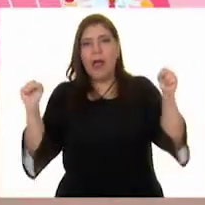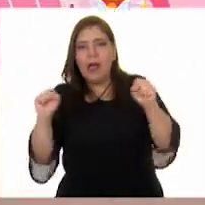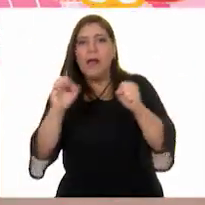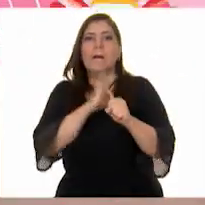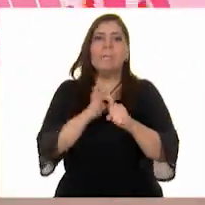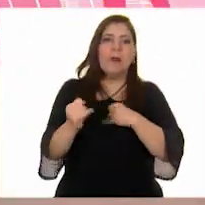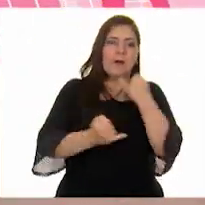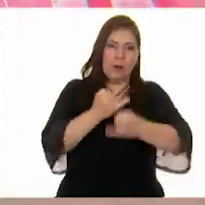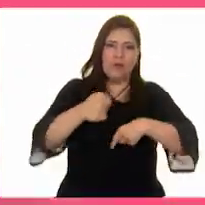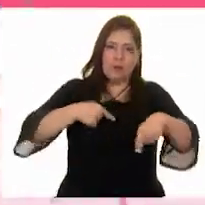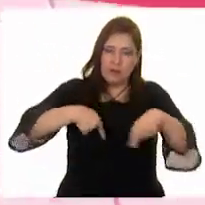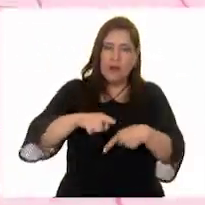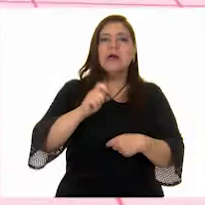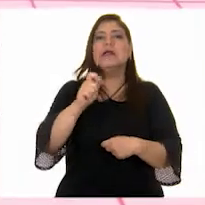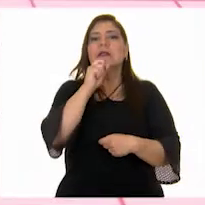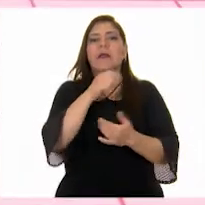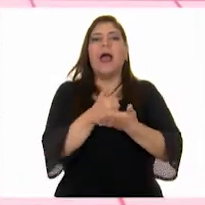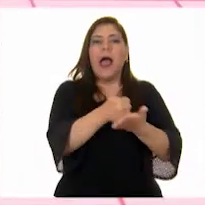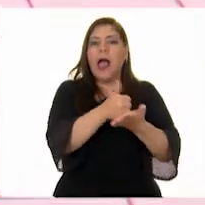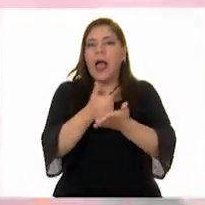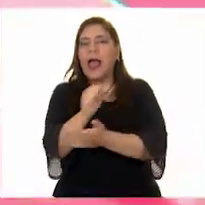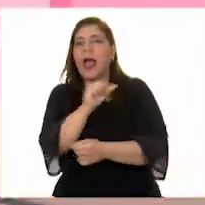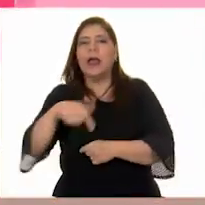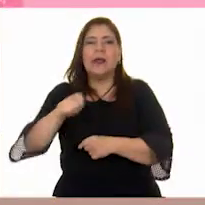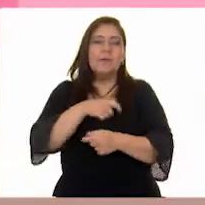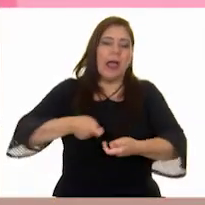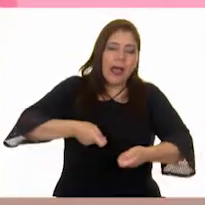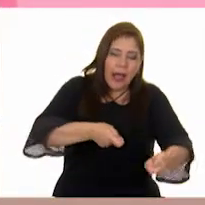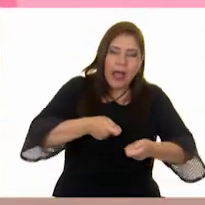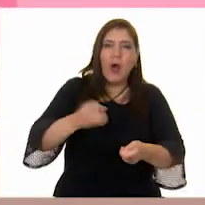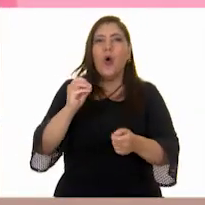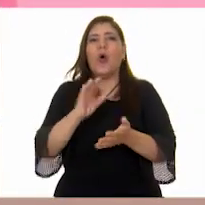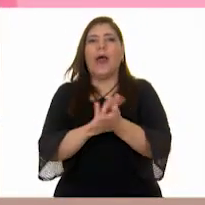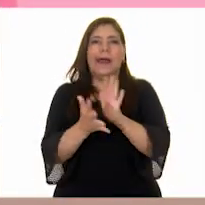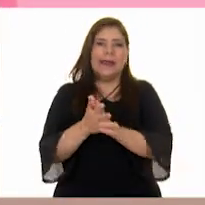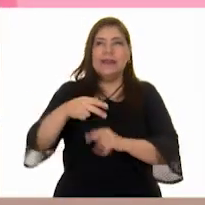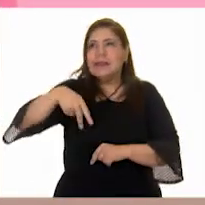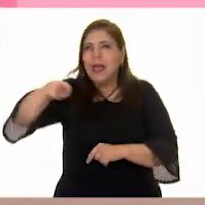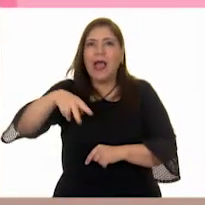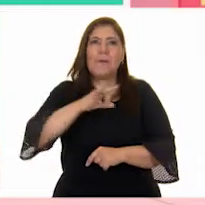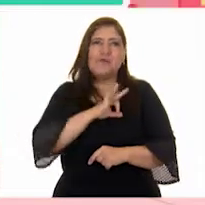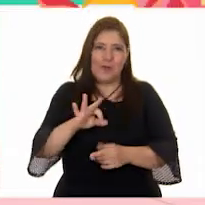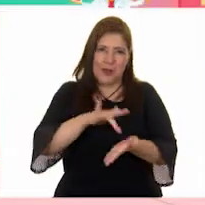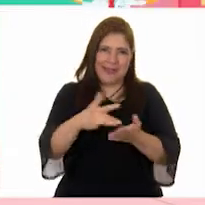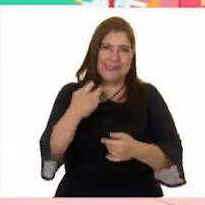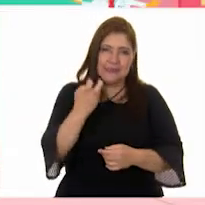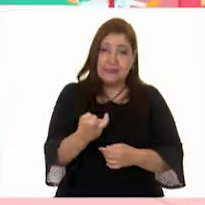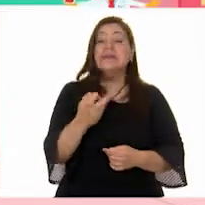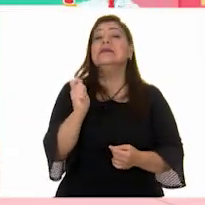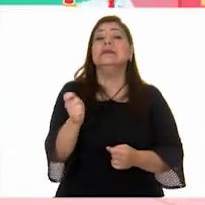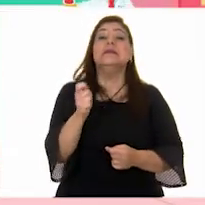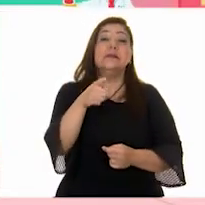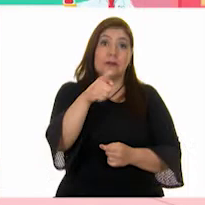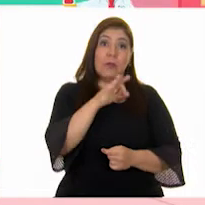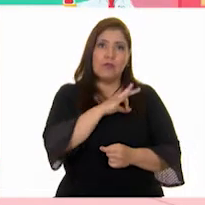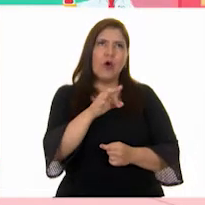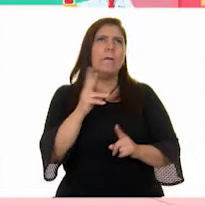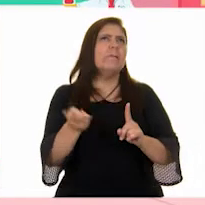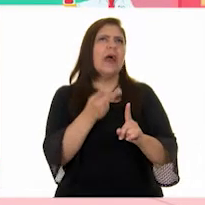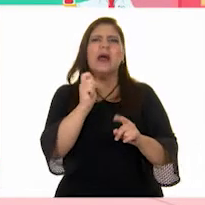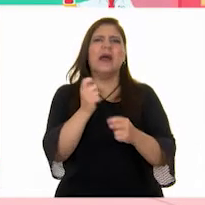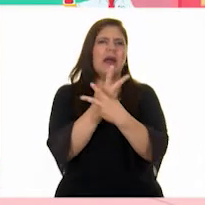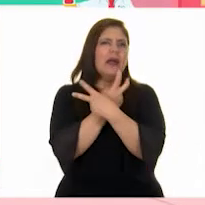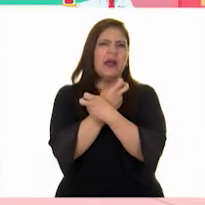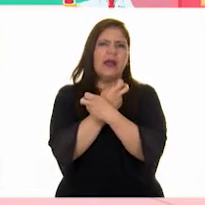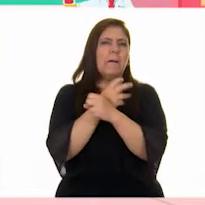y esto nos permite correr, jugar fútbol y ayudar en las tareas del hogar como trapear o ir por las tortillas. Así que